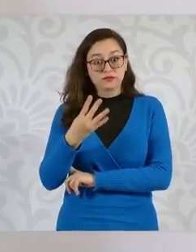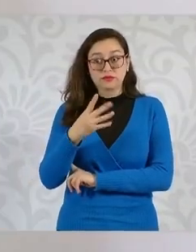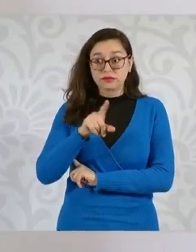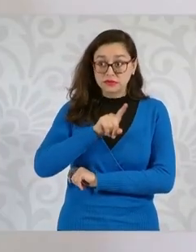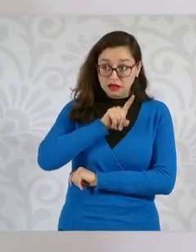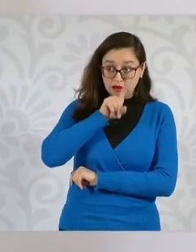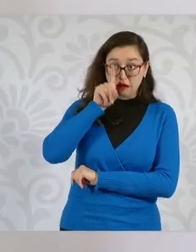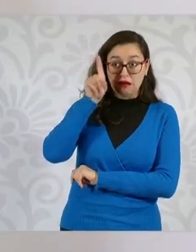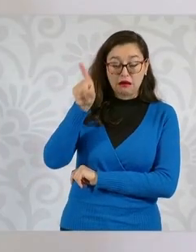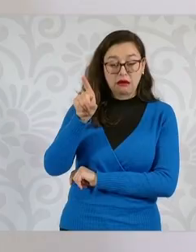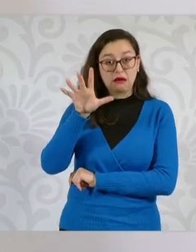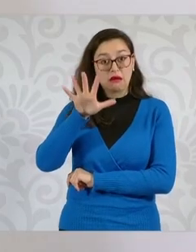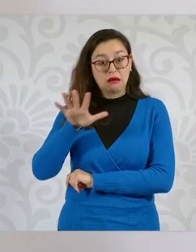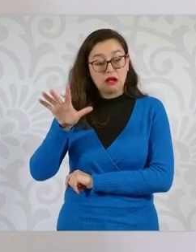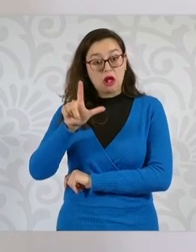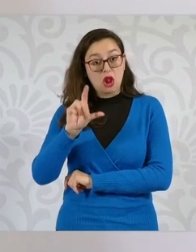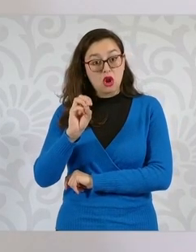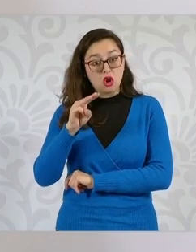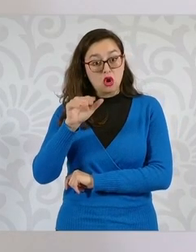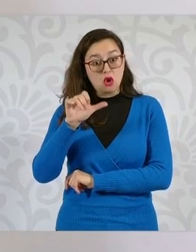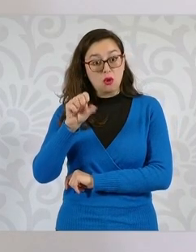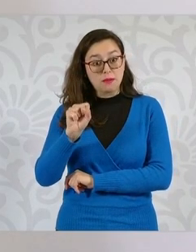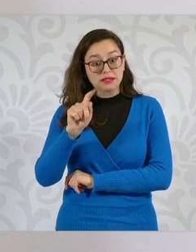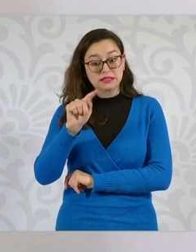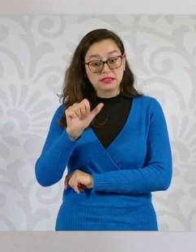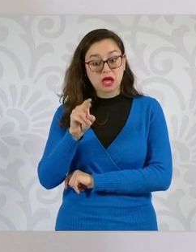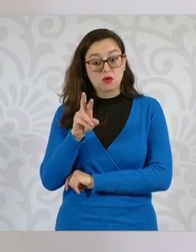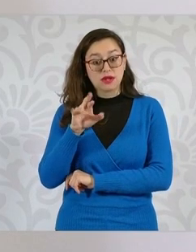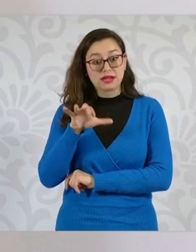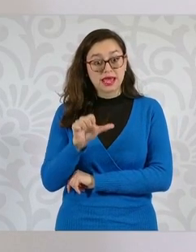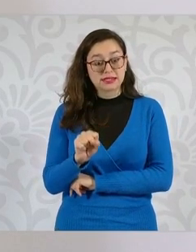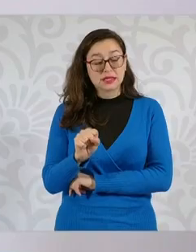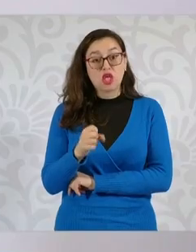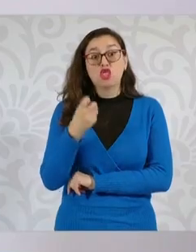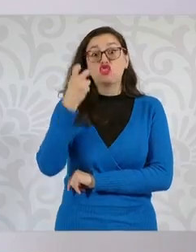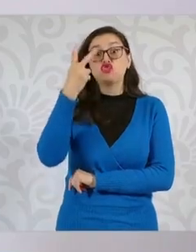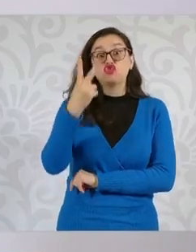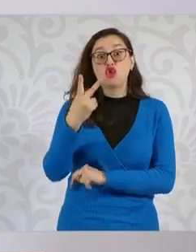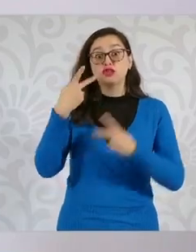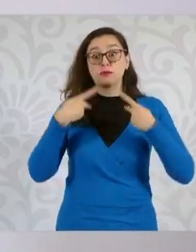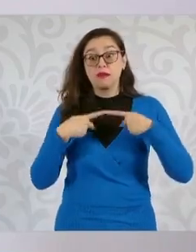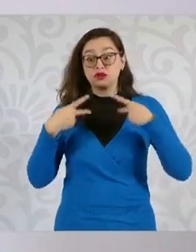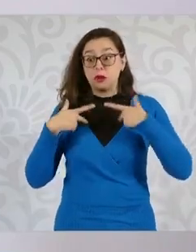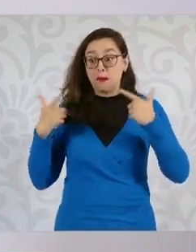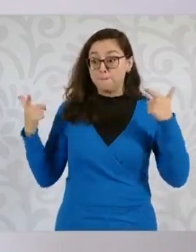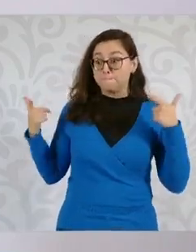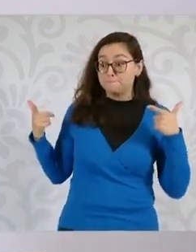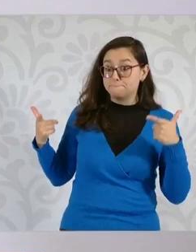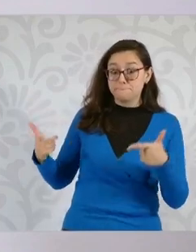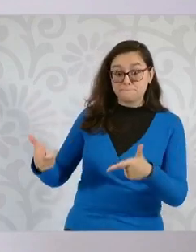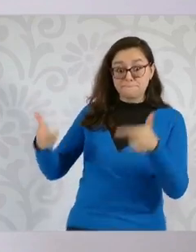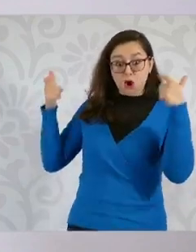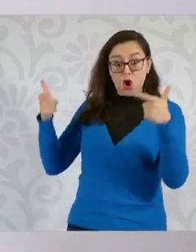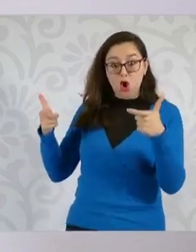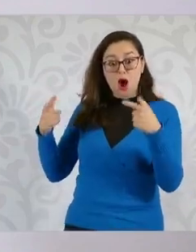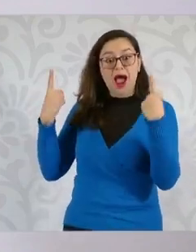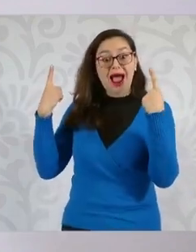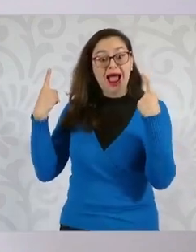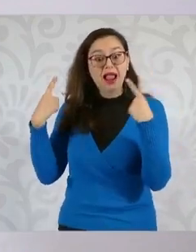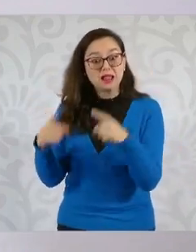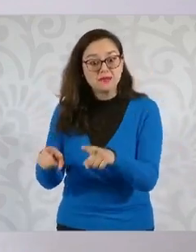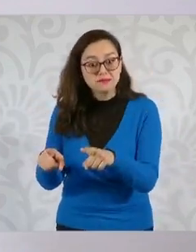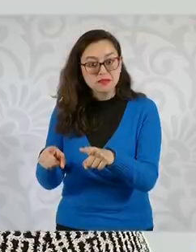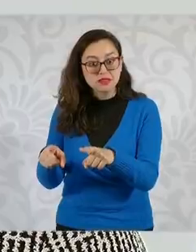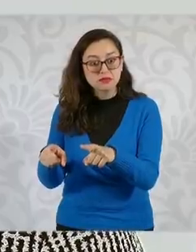personas accionaron en forma casi simultánea armas de fuego contra el entonces